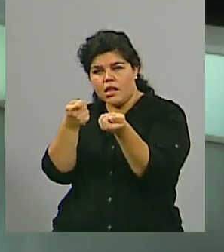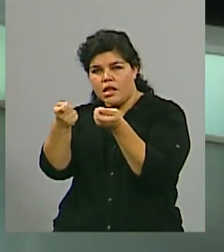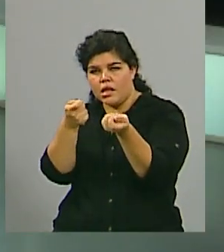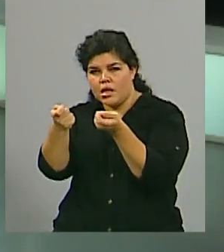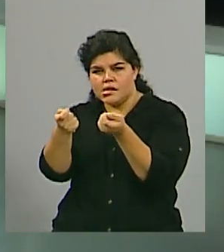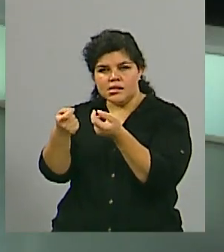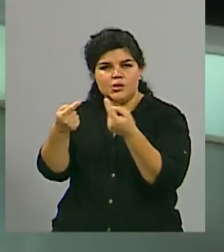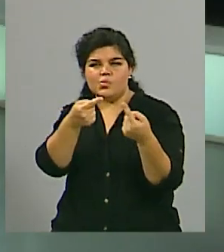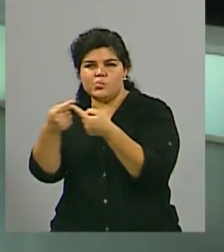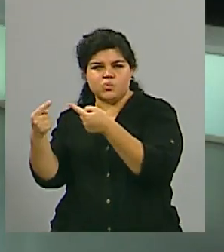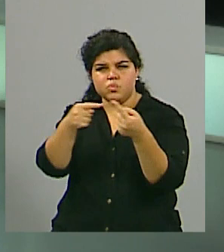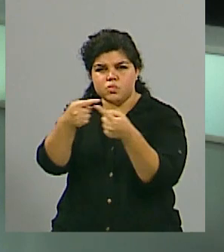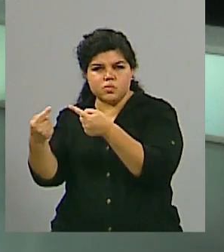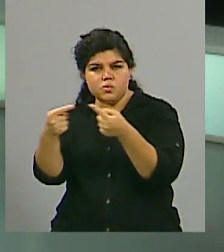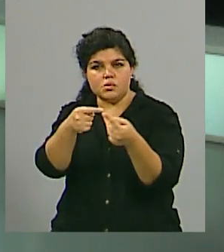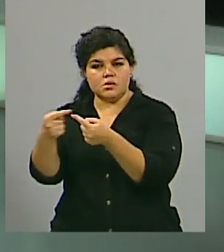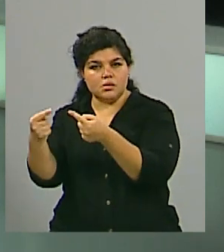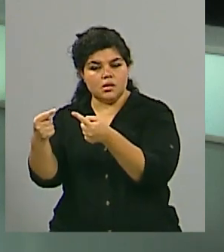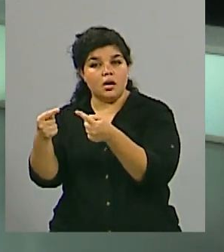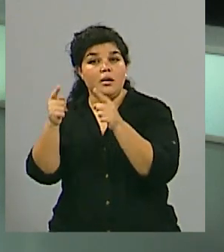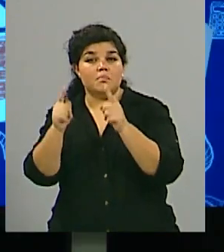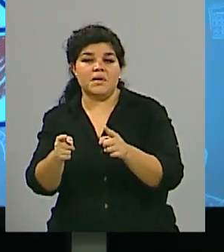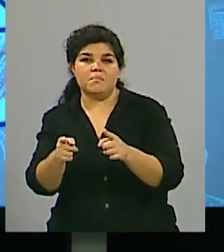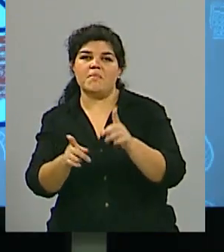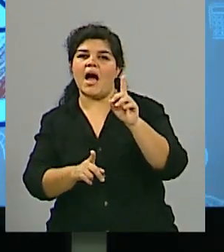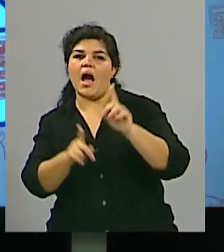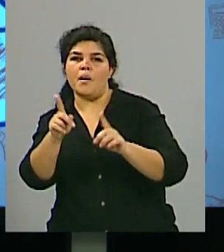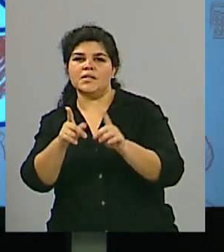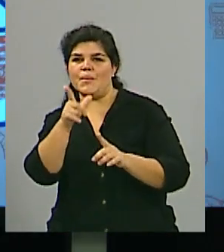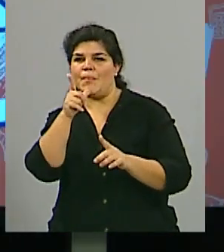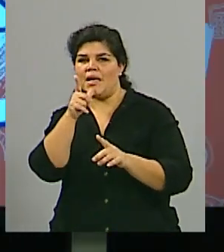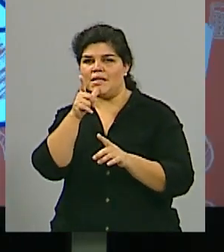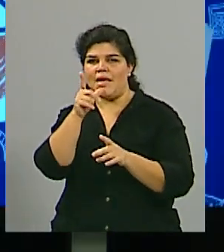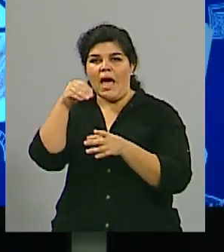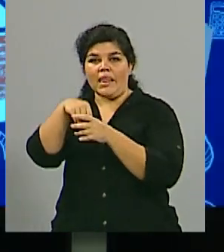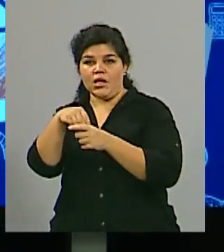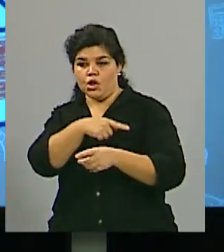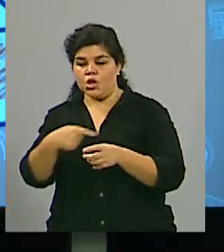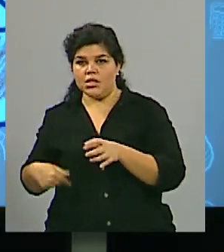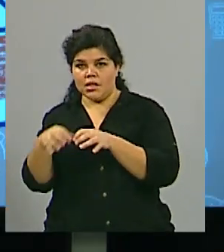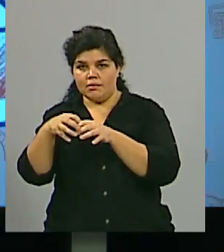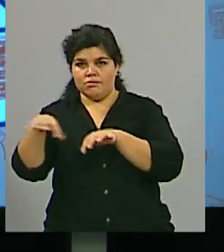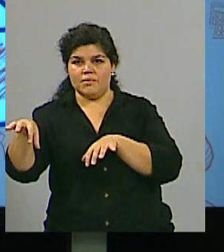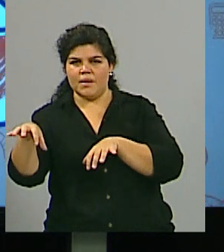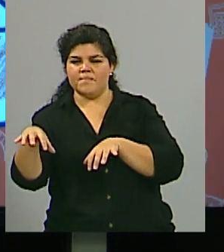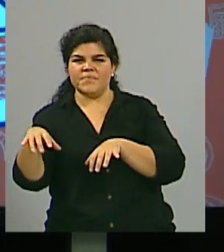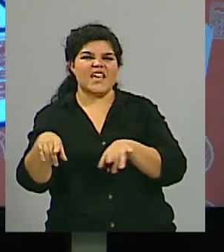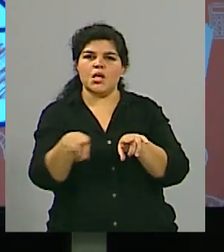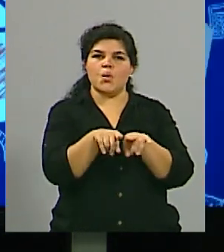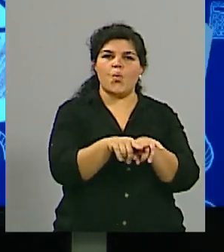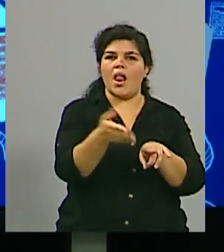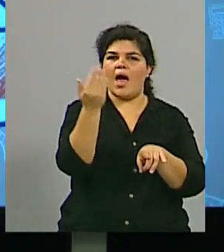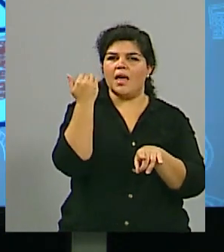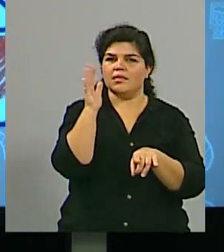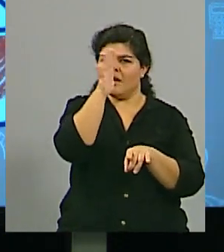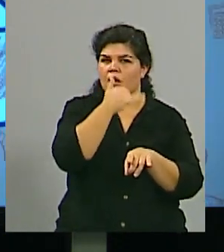cuestiones, de lo cual muchos hablan de la bipolaridad fragmentada, ¿no? No estamos en la Guerra Fría, yo no creo que estemos en condiciones de